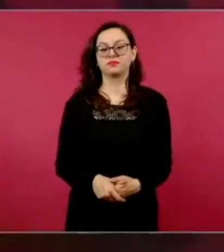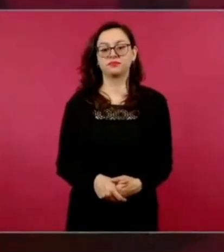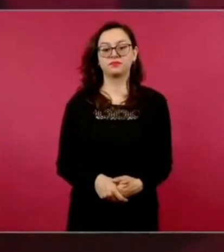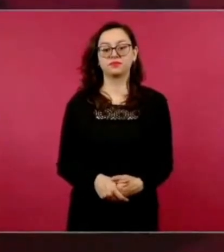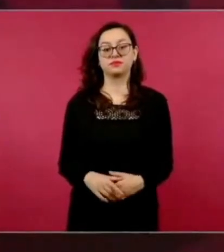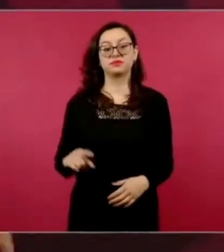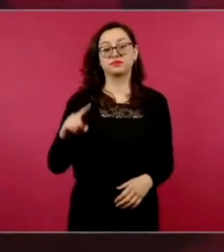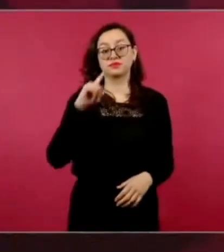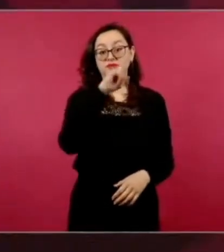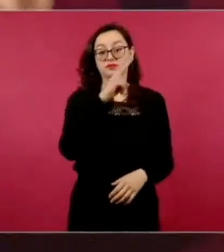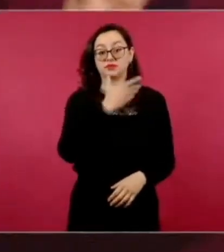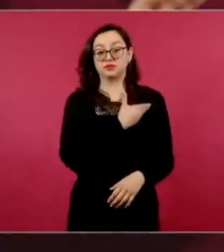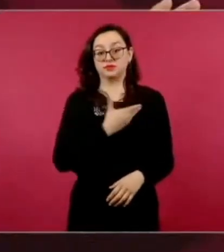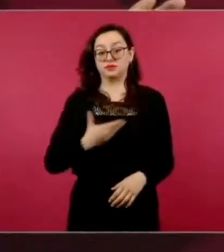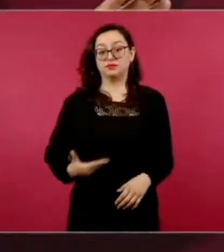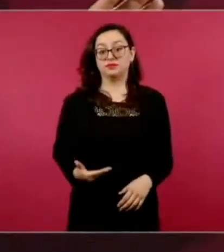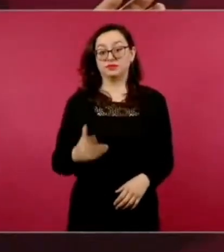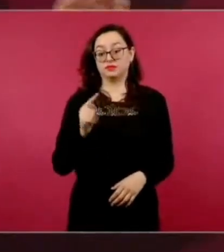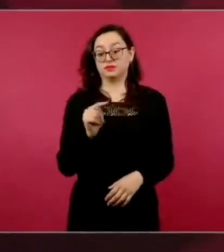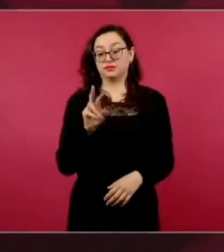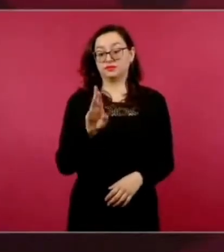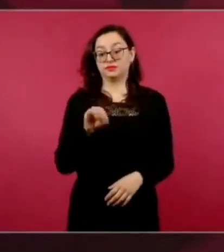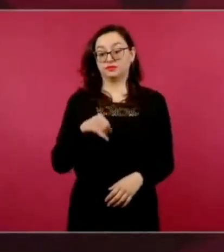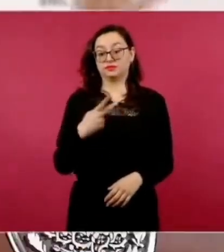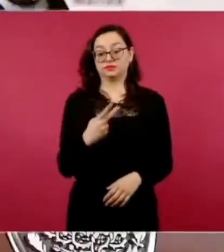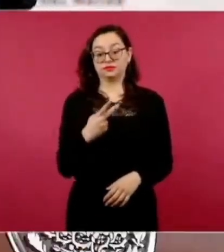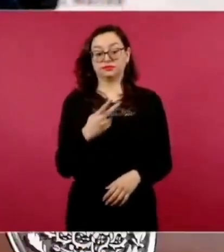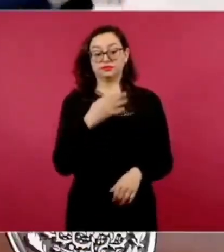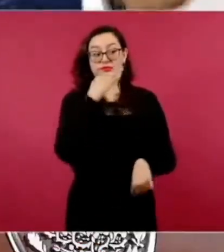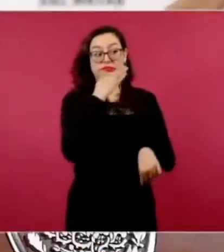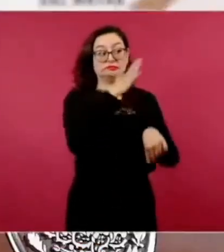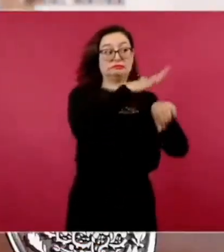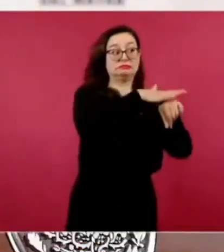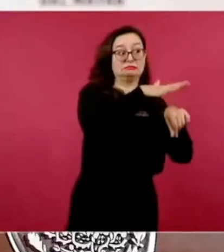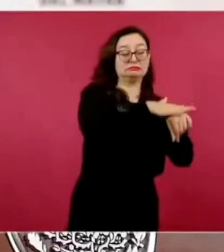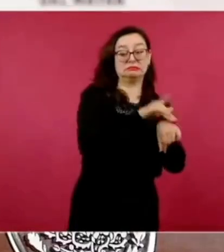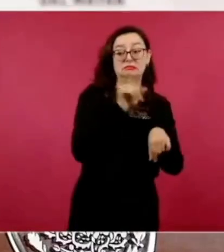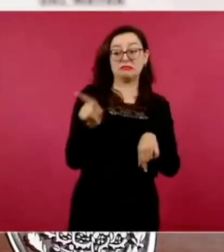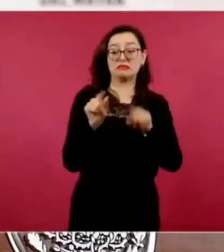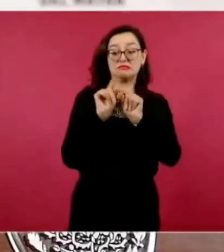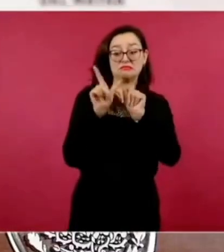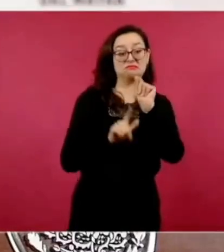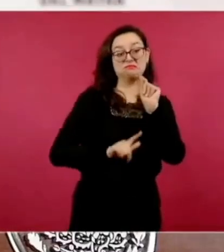informarle al presidente Trump que estaban rotas las relaciones. O sea que